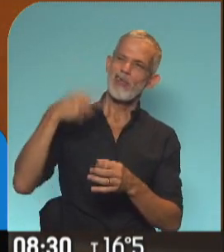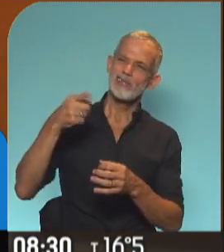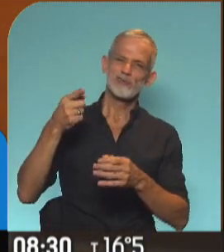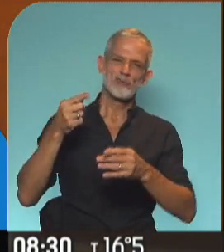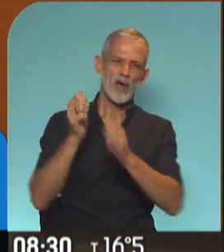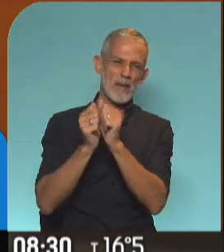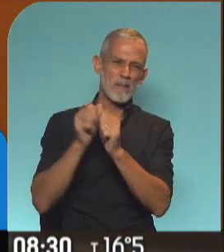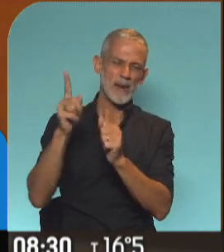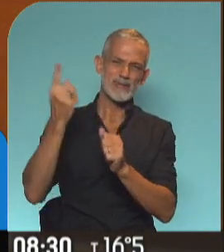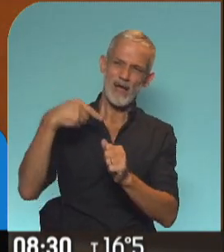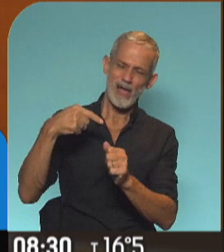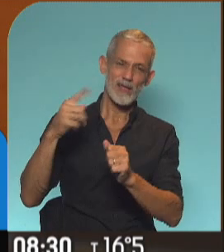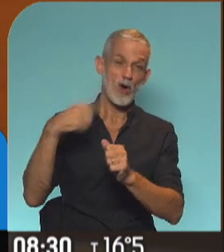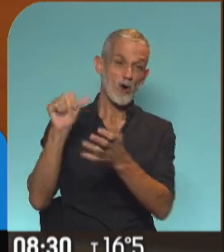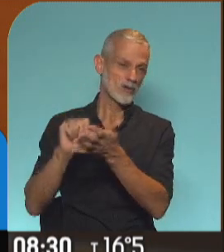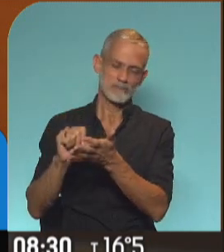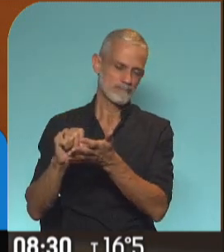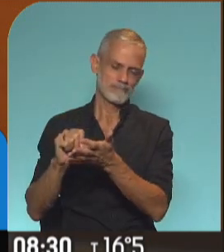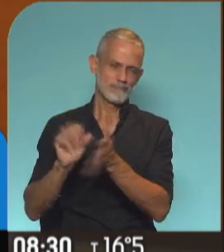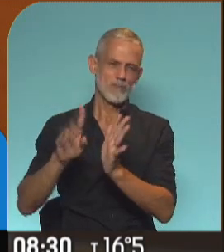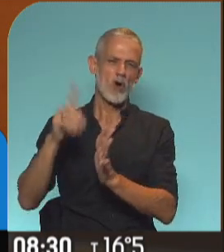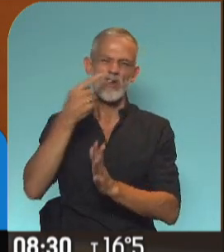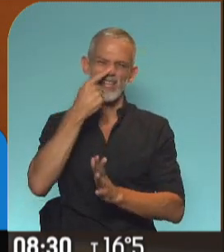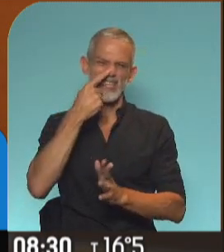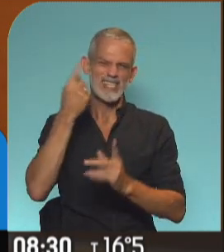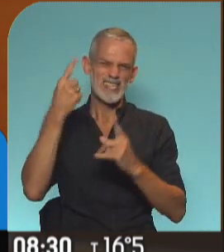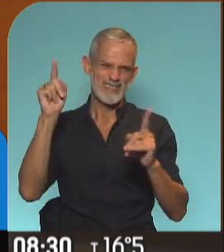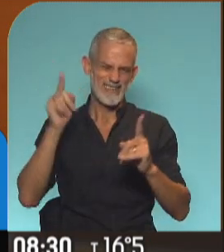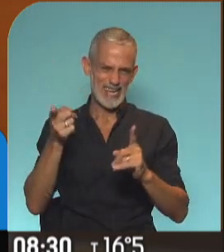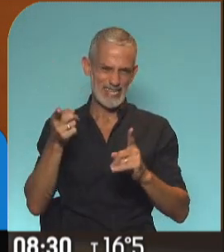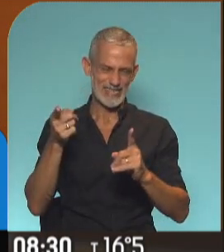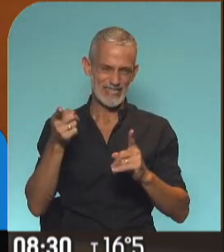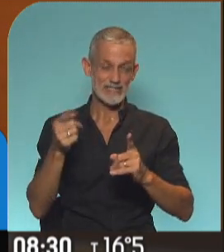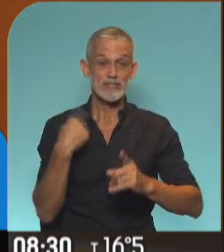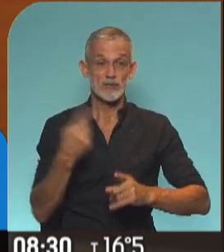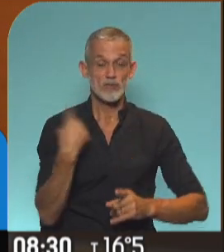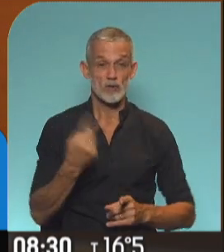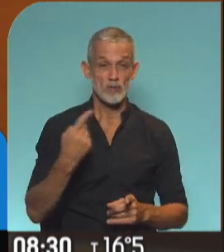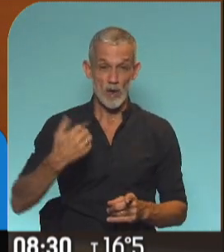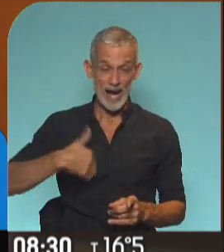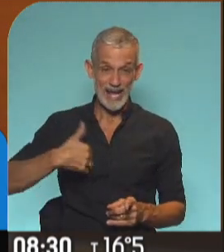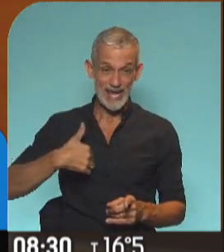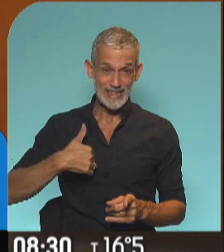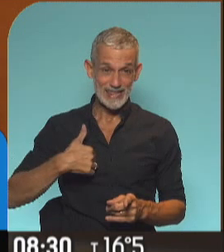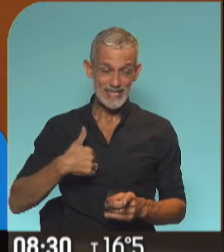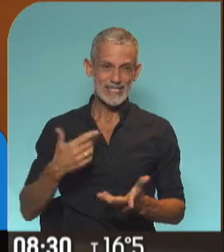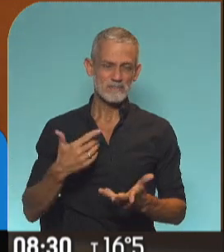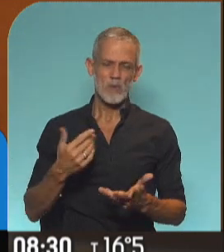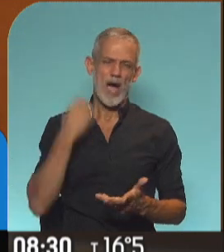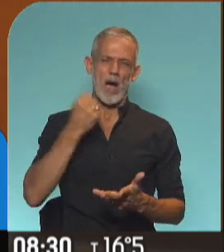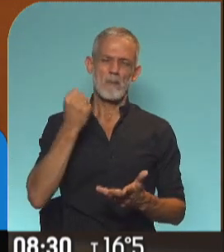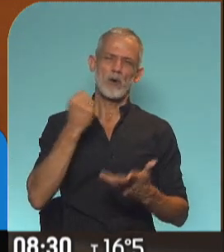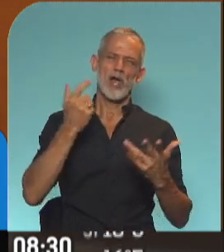multinacional en otro país donde hay otros intereses geopolíticos y probablemente argentina no sea algo prioritario